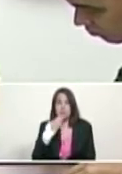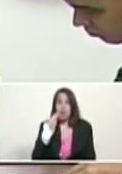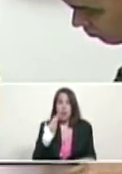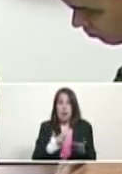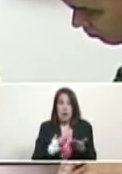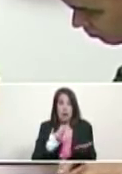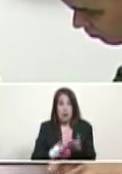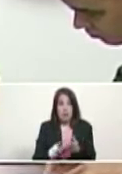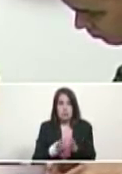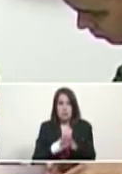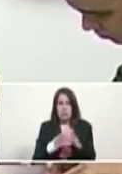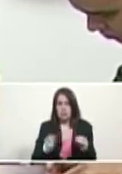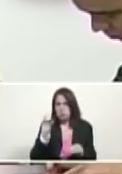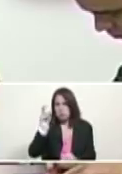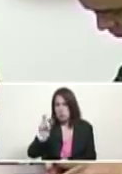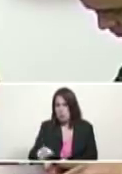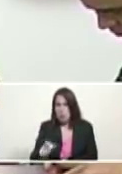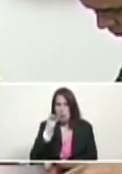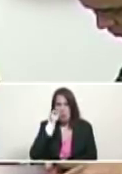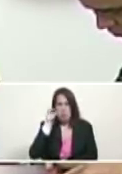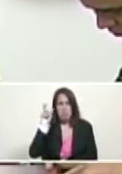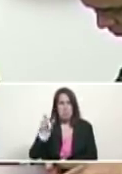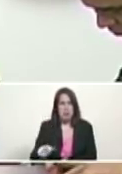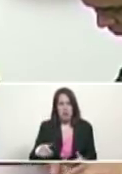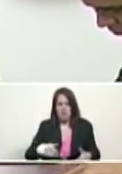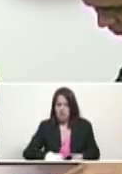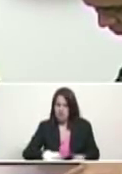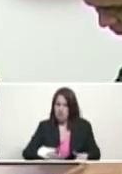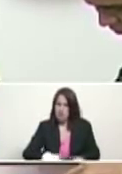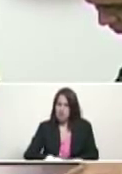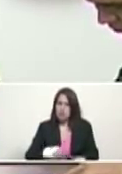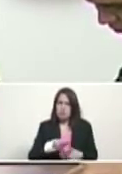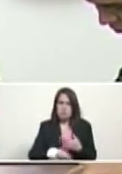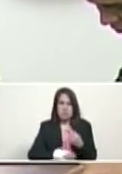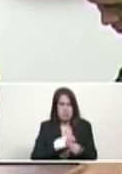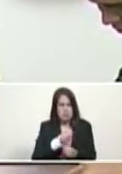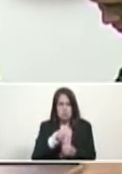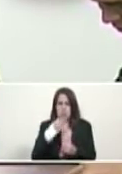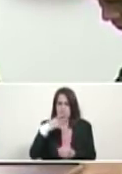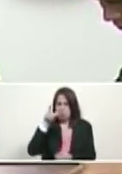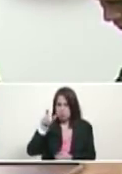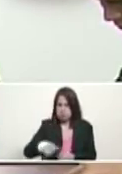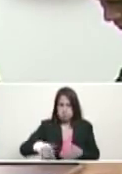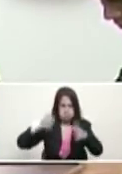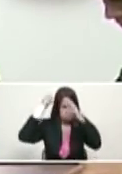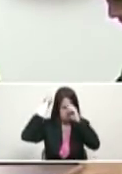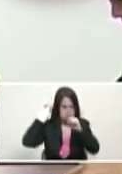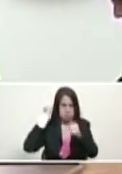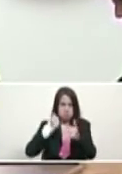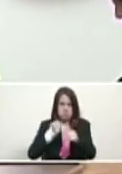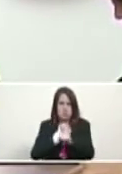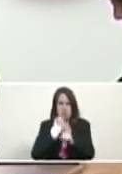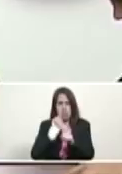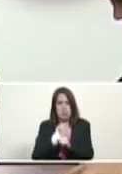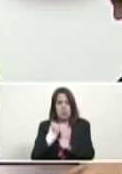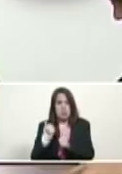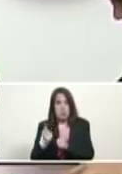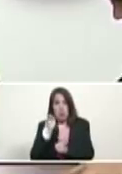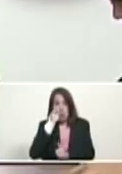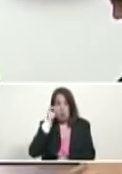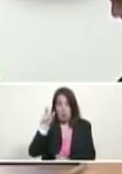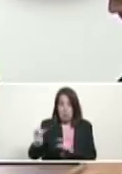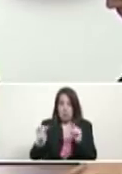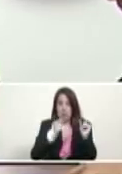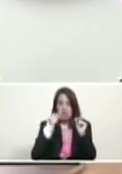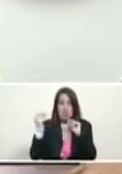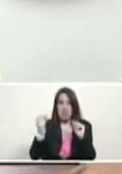señor James Story todo el esfuerzo que hizo. Es un gran diplomático de carrera. Es un hombre de diálogo, es